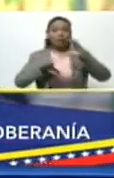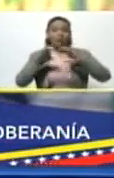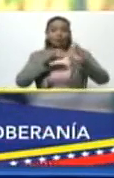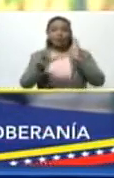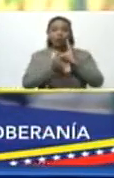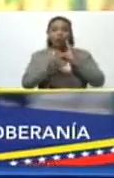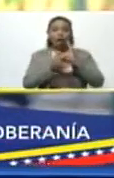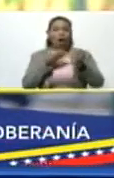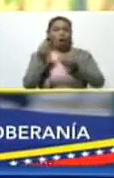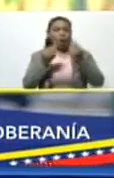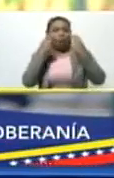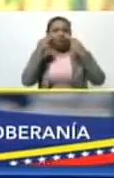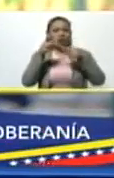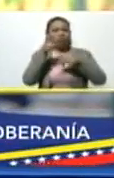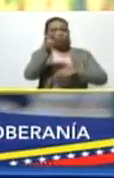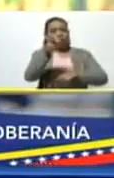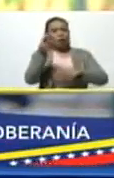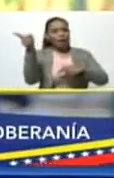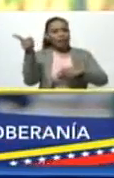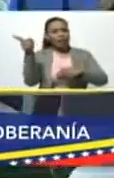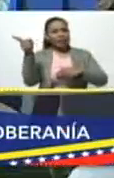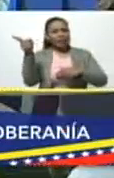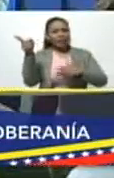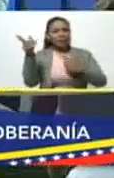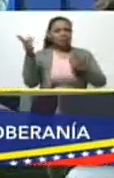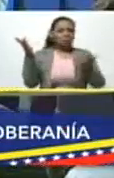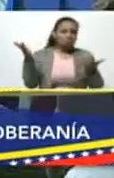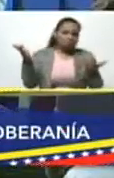tecnología. ¿Cómo ves tú ese